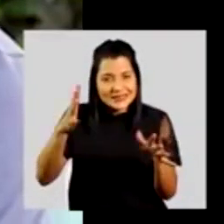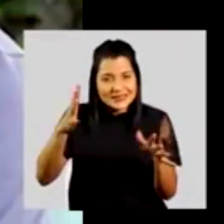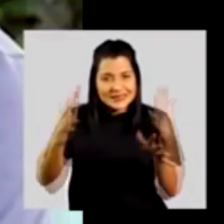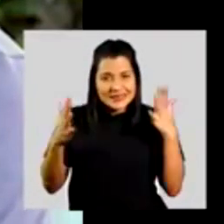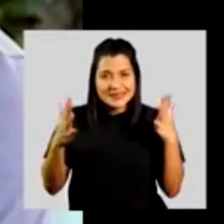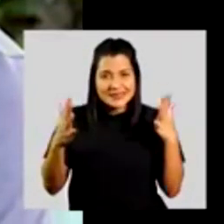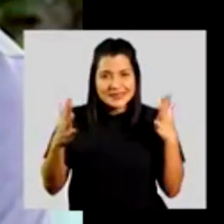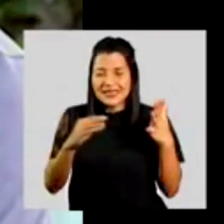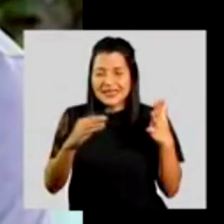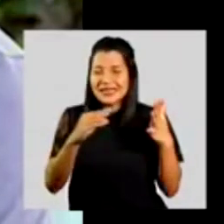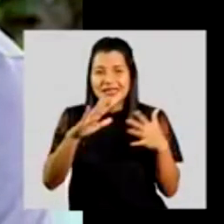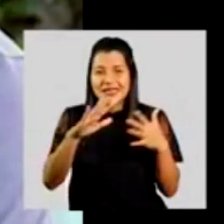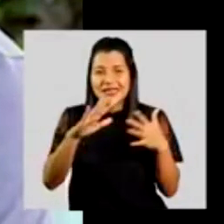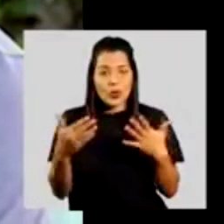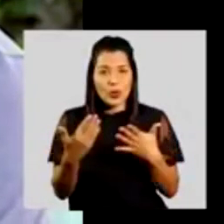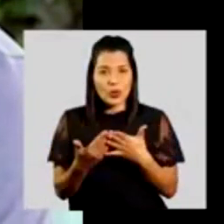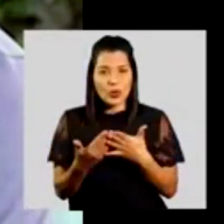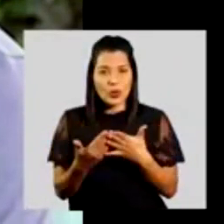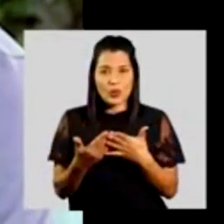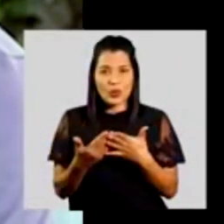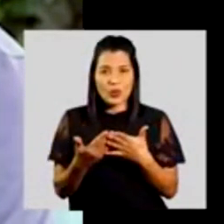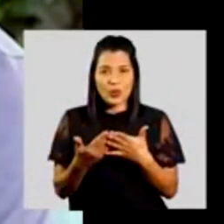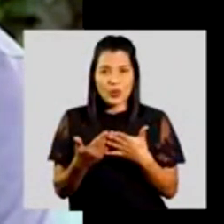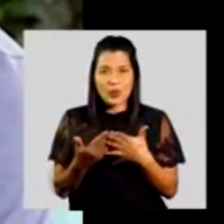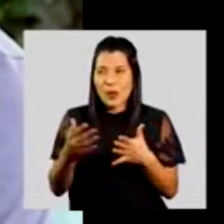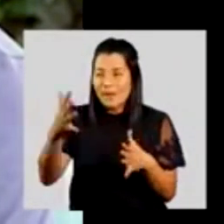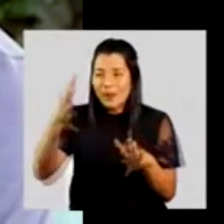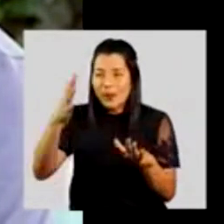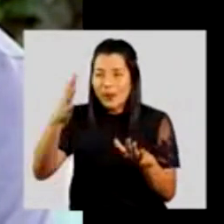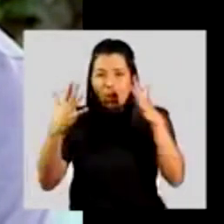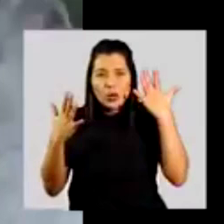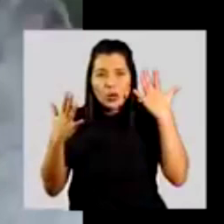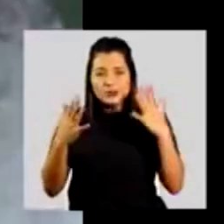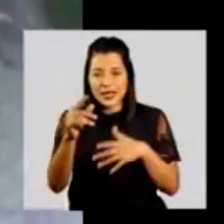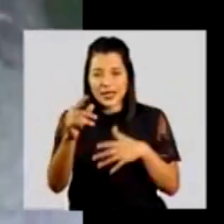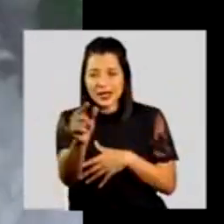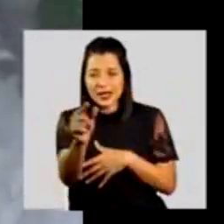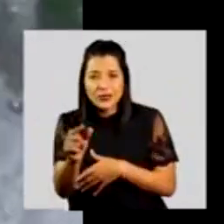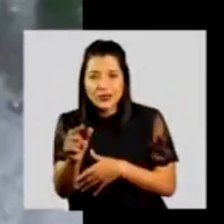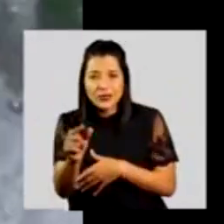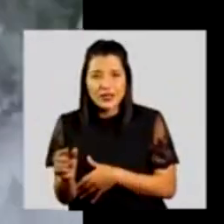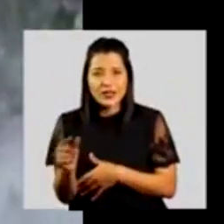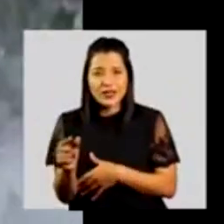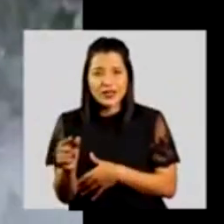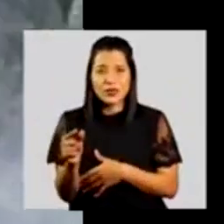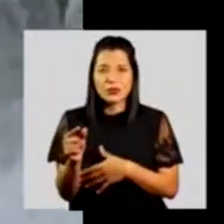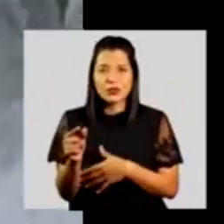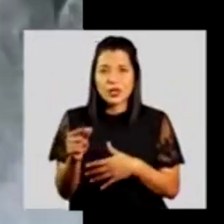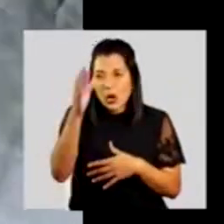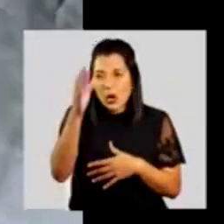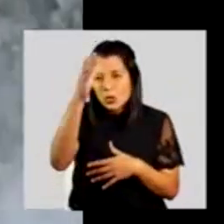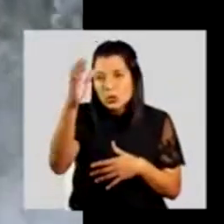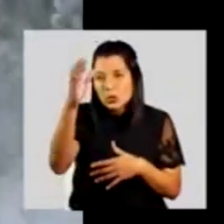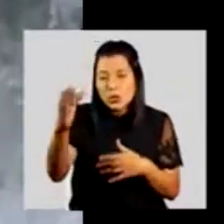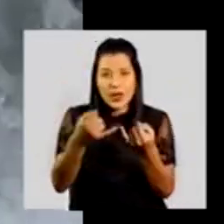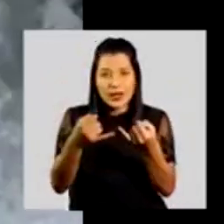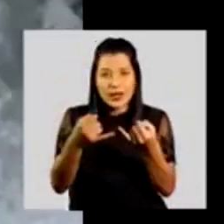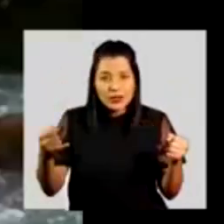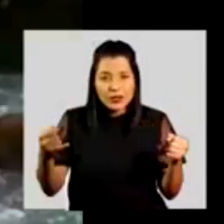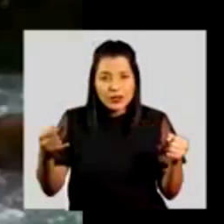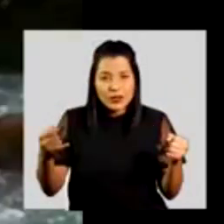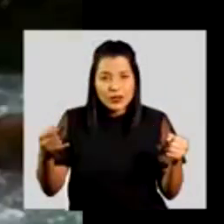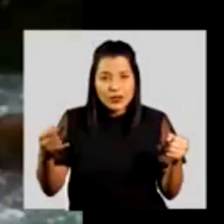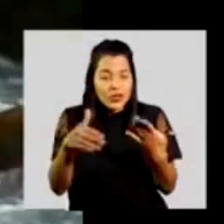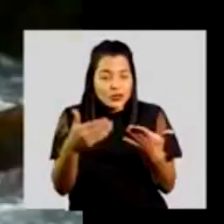Todo lo que es los bosques, los ríos, la idioma, la cultura, toda la riqueza